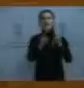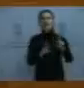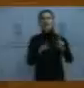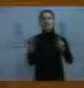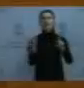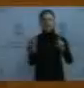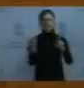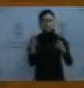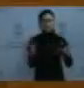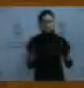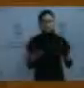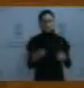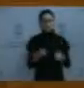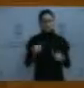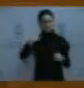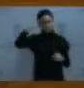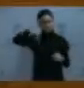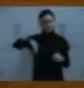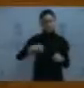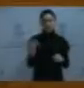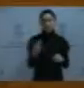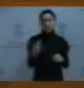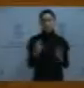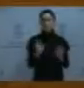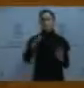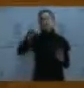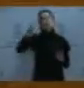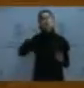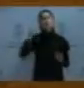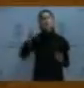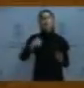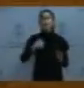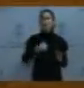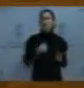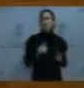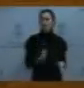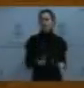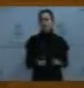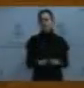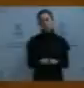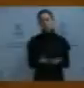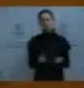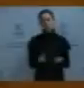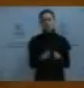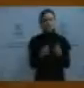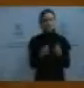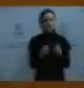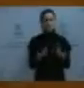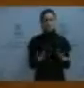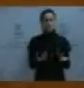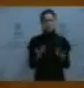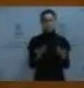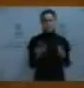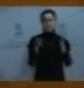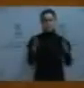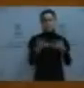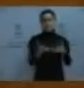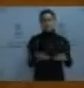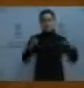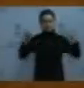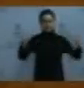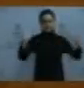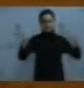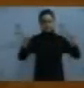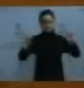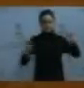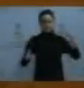desde luego, sí que sé lo que es una interpelación. Lo único que le he, digamos, afeado, entre comillas, que el enunciado de la